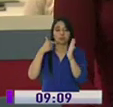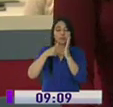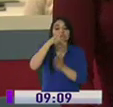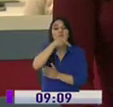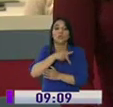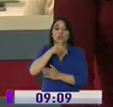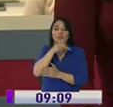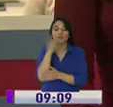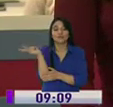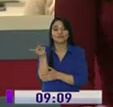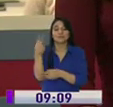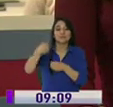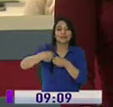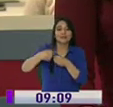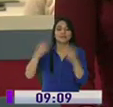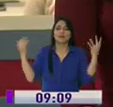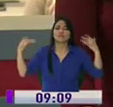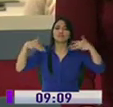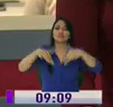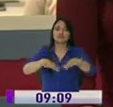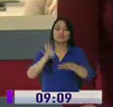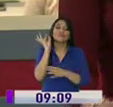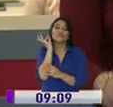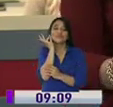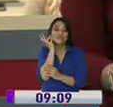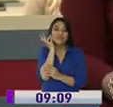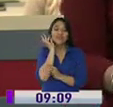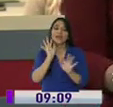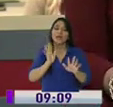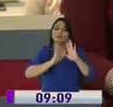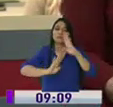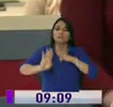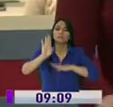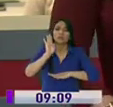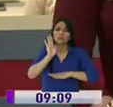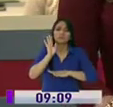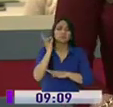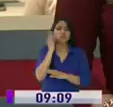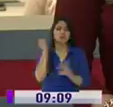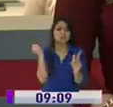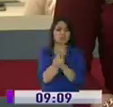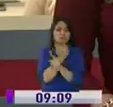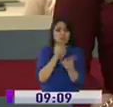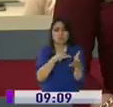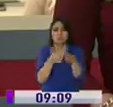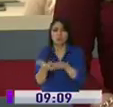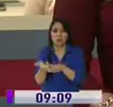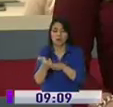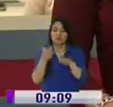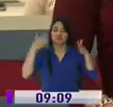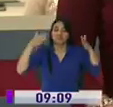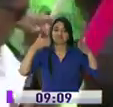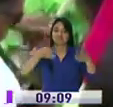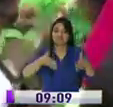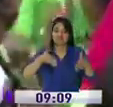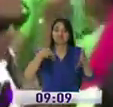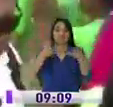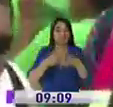postulantes participaron del Encuentro Nacional de Mujeres, donde ofrecieron luchar contra la violencia de género.